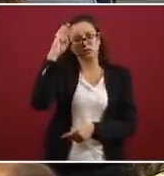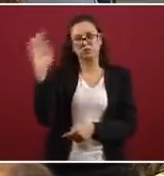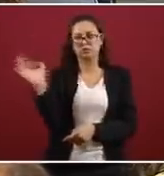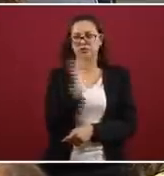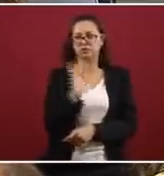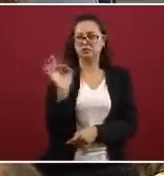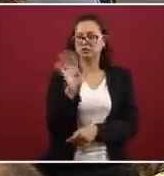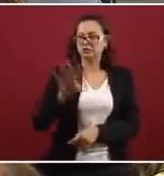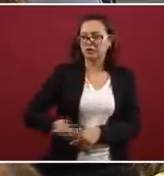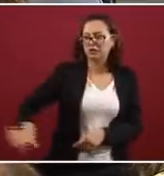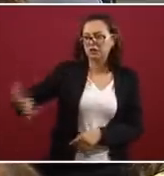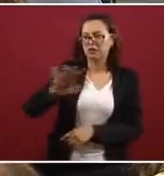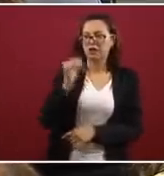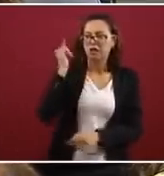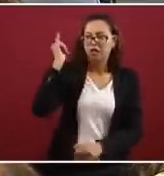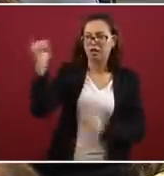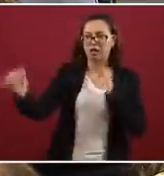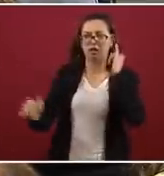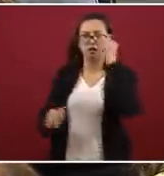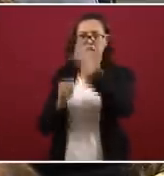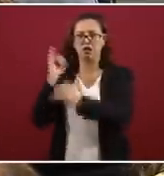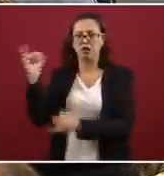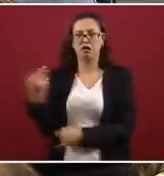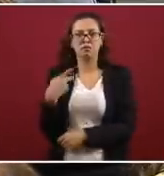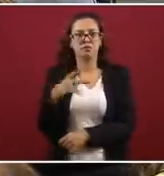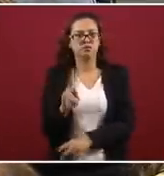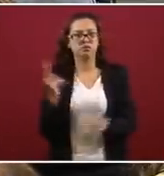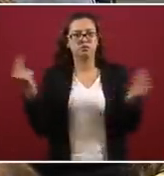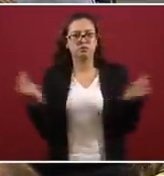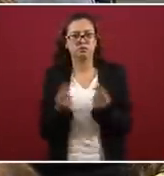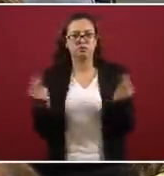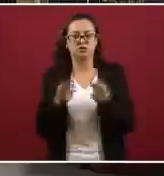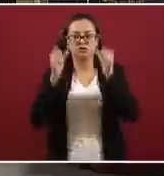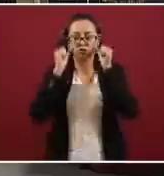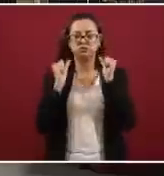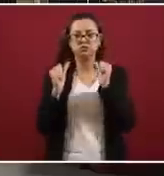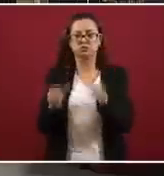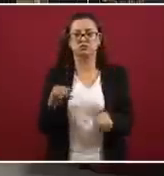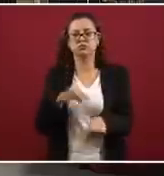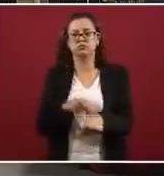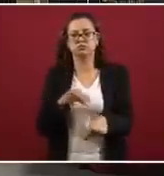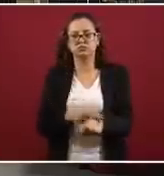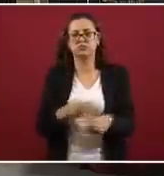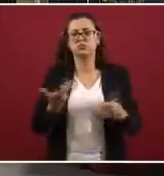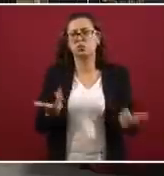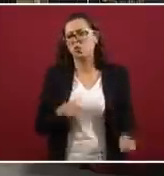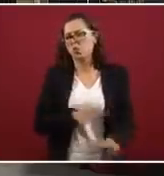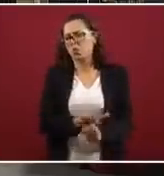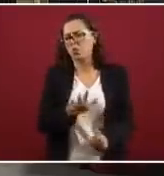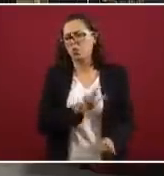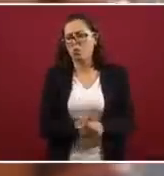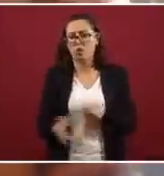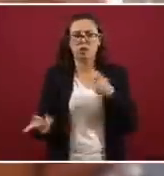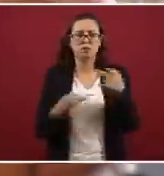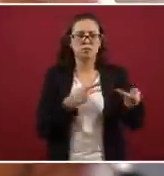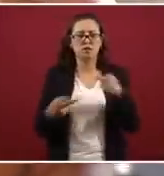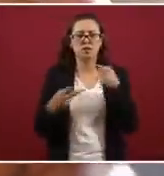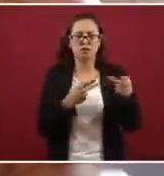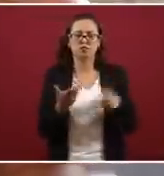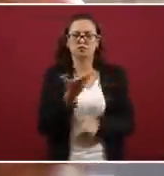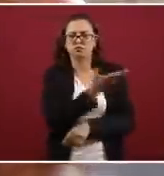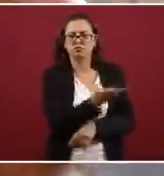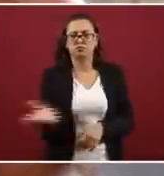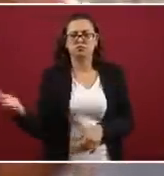marginadas y que la gente necesita atención médica. Entonces, ¿qué plan tienen ustedes para